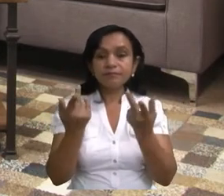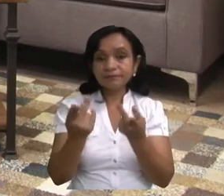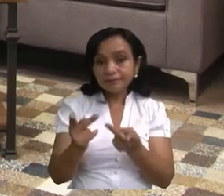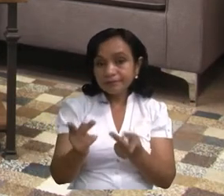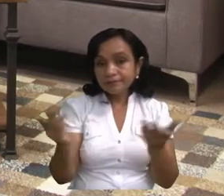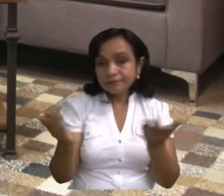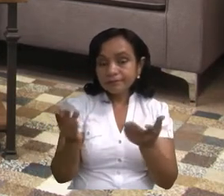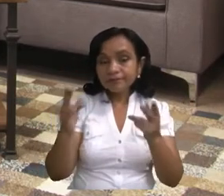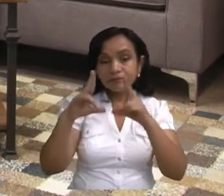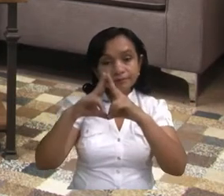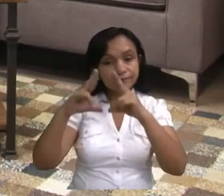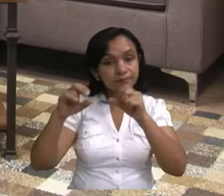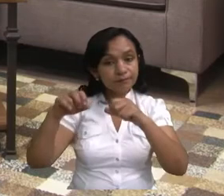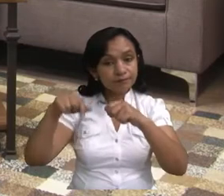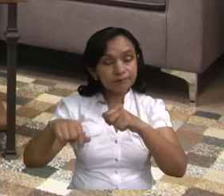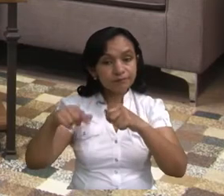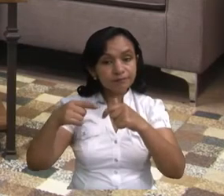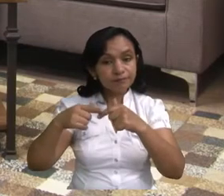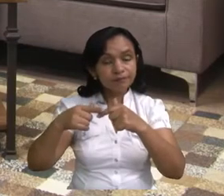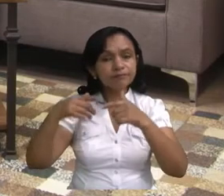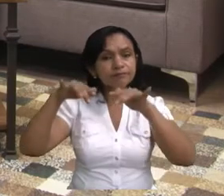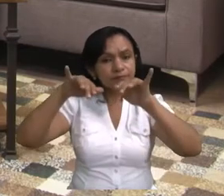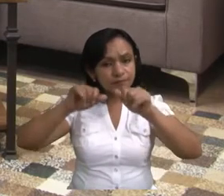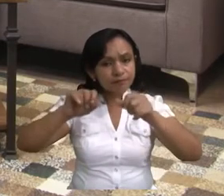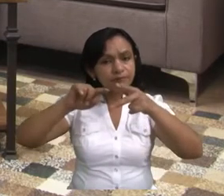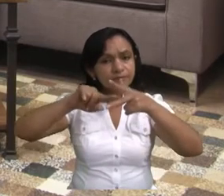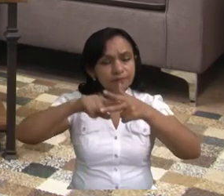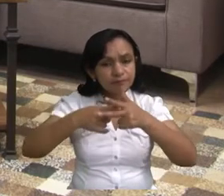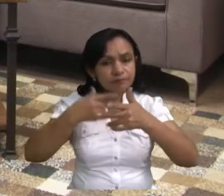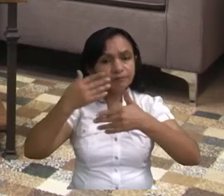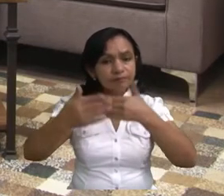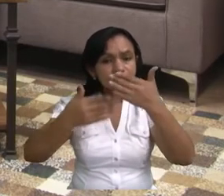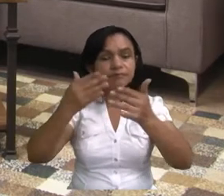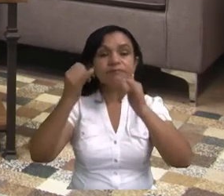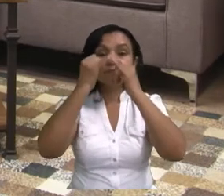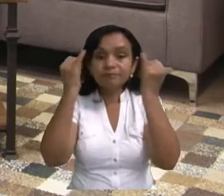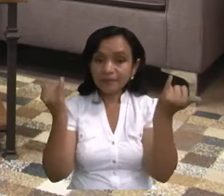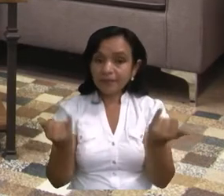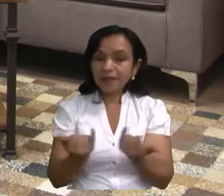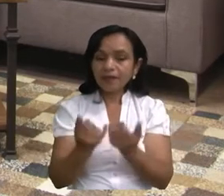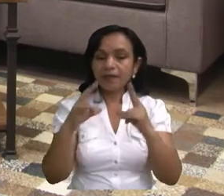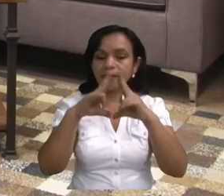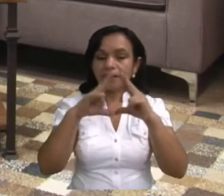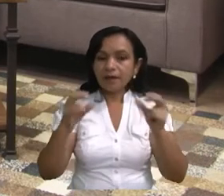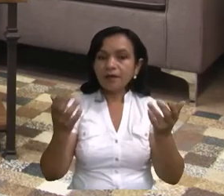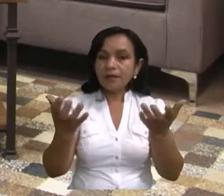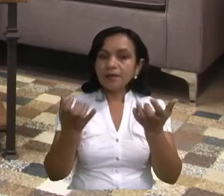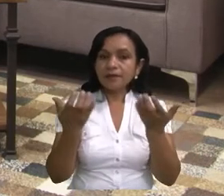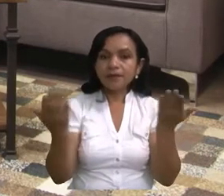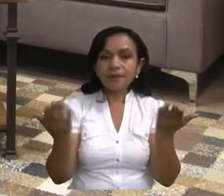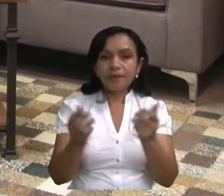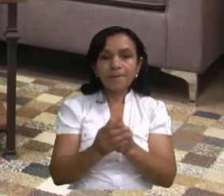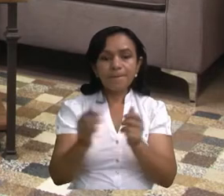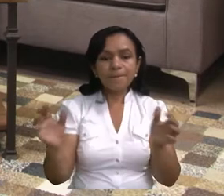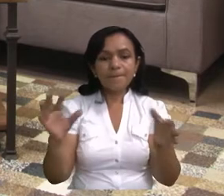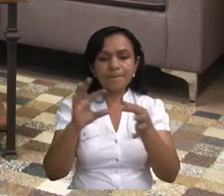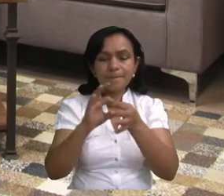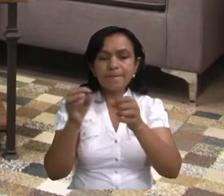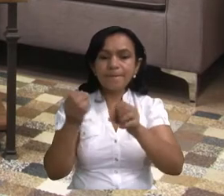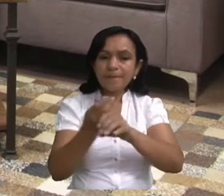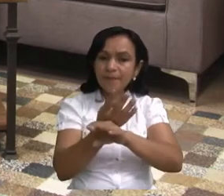nosotros hemos entrado ya en el proceso para acreditarnos internacionalmente, porque somos parte del